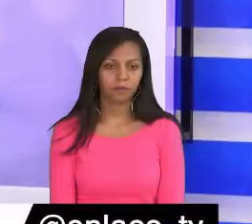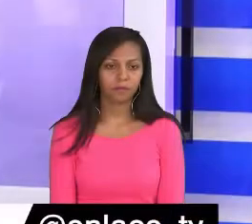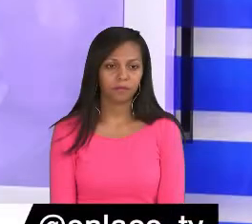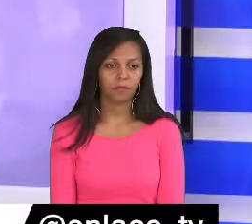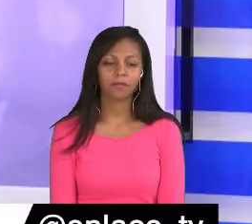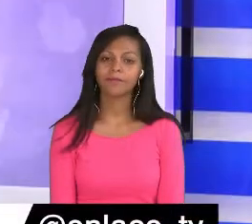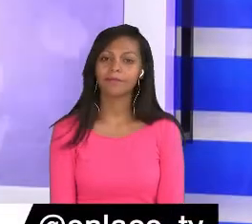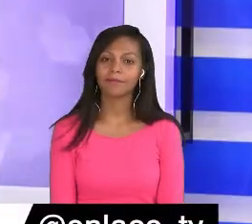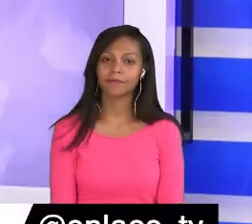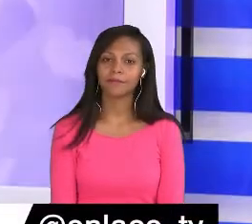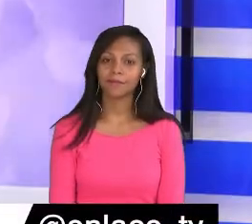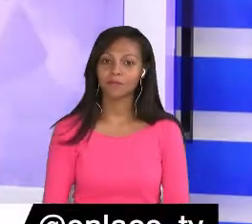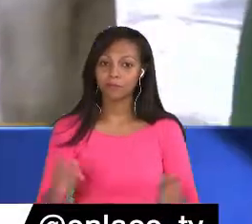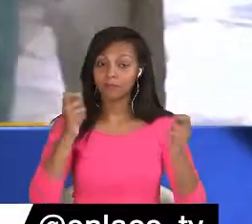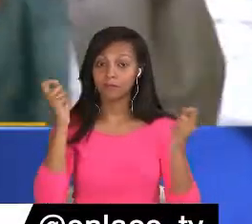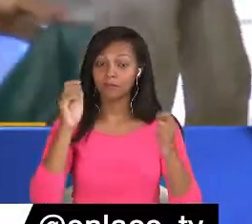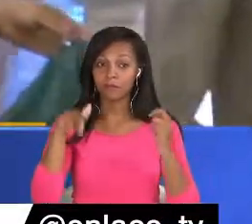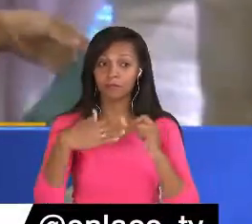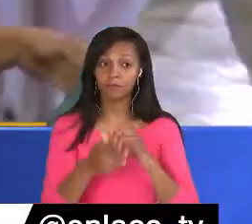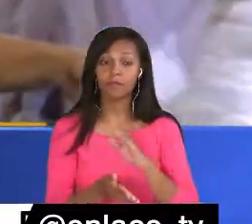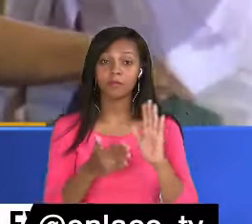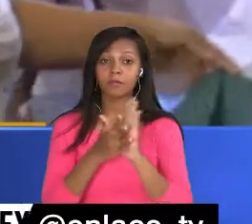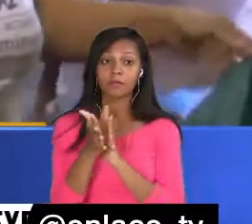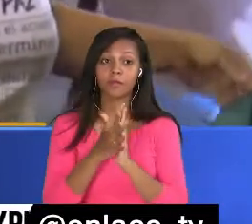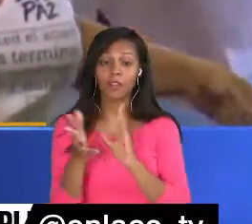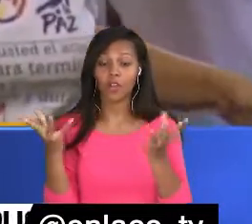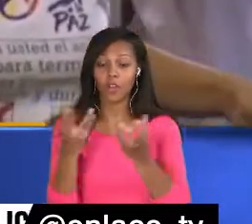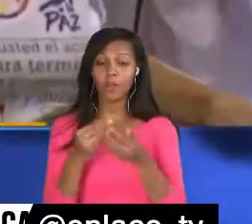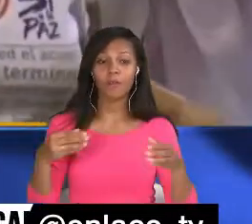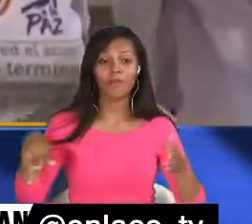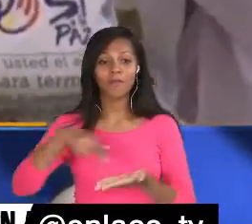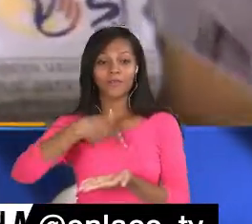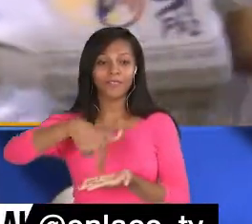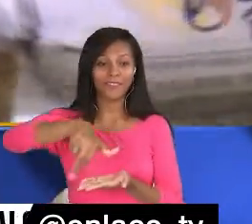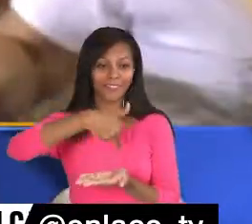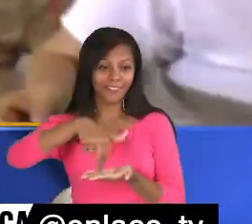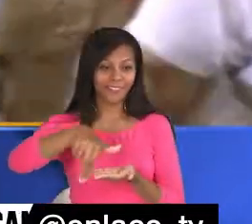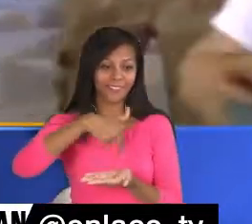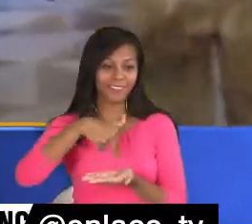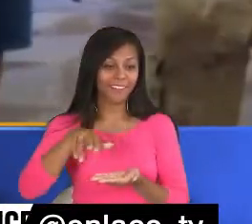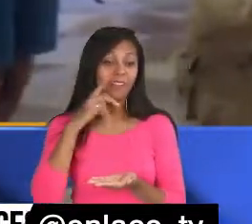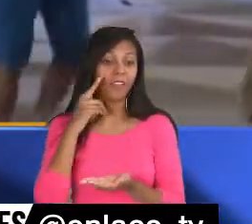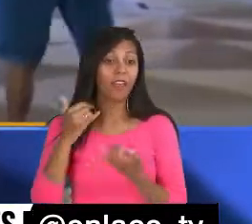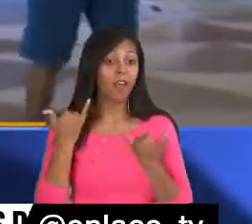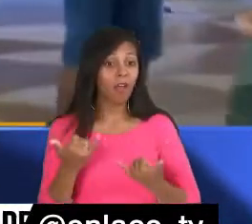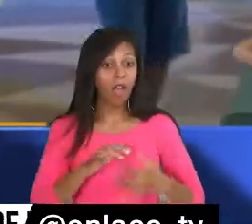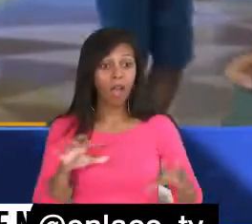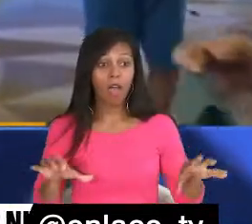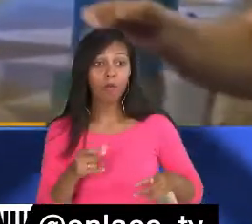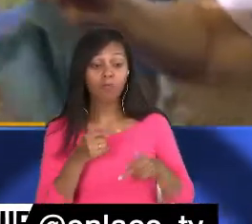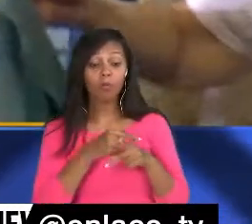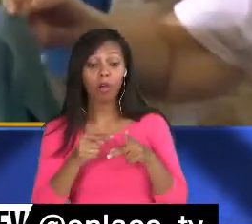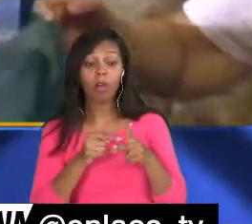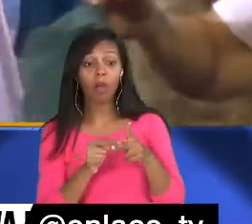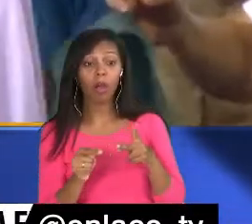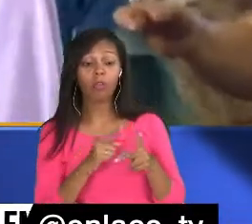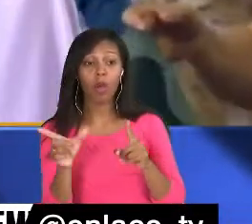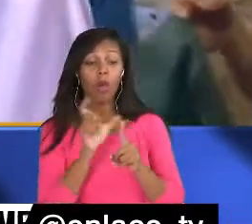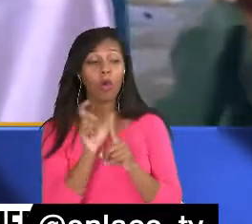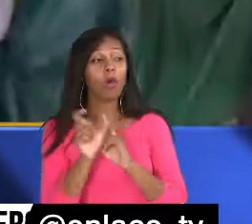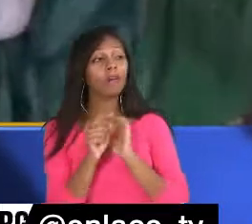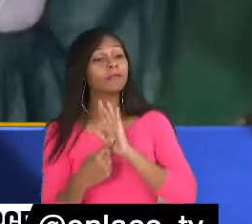Y espere, después de la pausa, el grupo de danza La Familia Cumbiambera se prepara para todas las actividades de las próximas semanas a nivel cultural